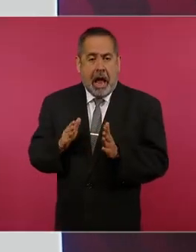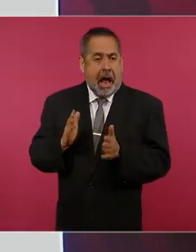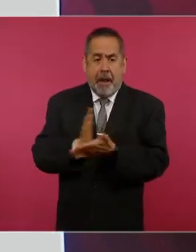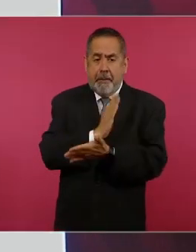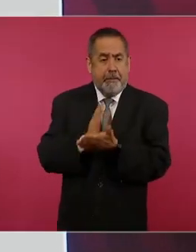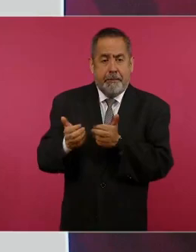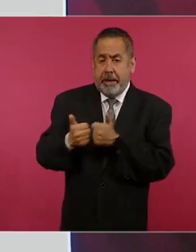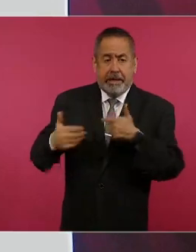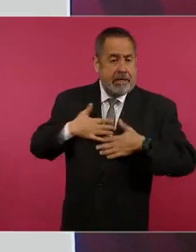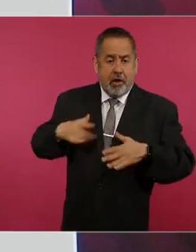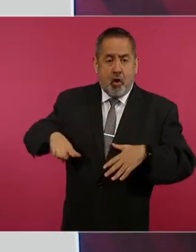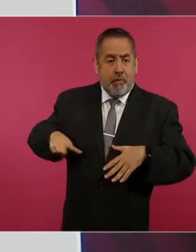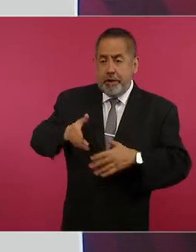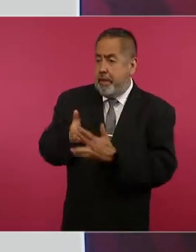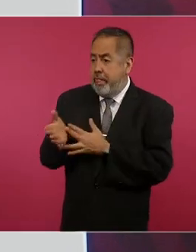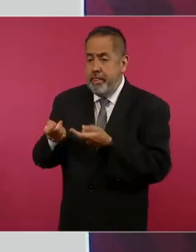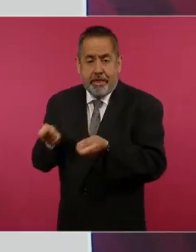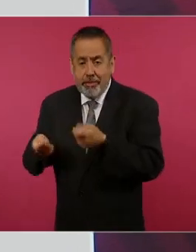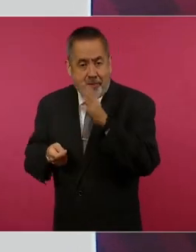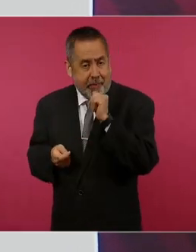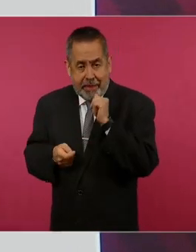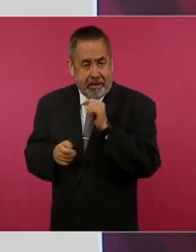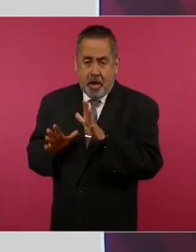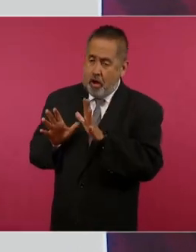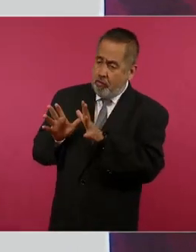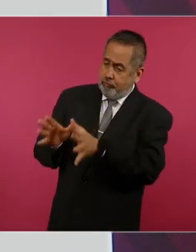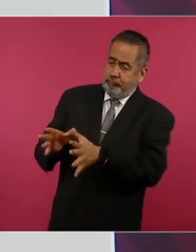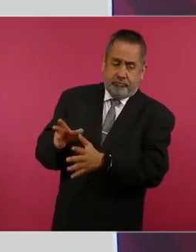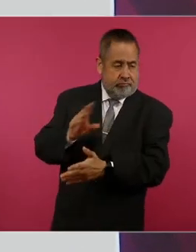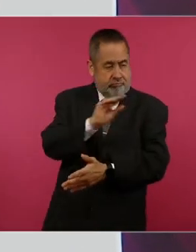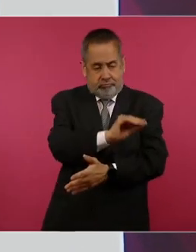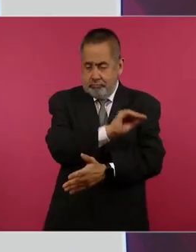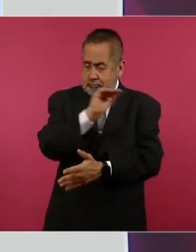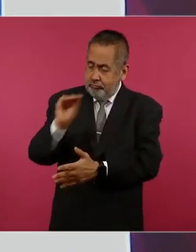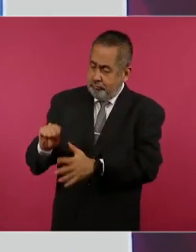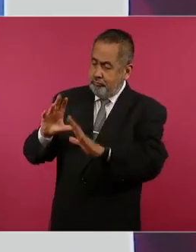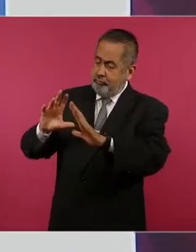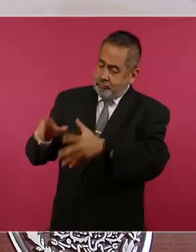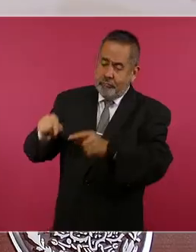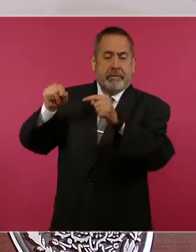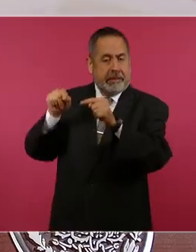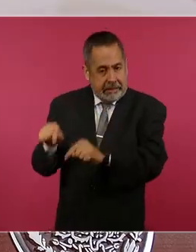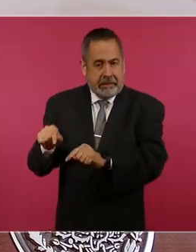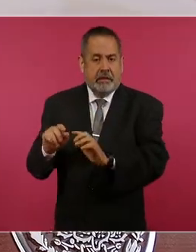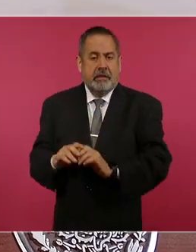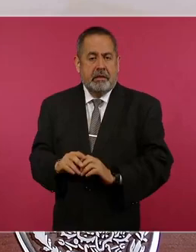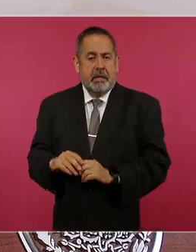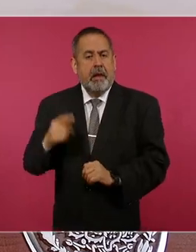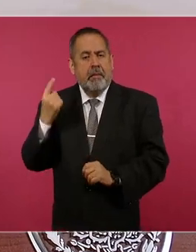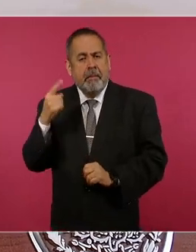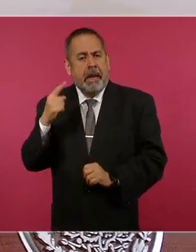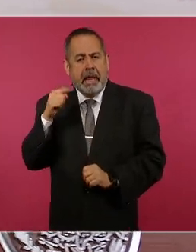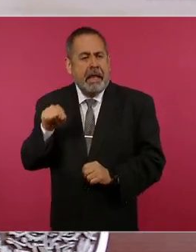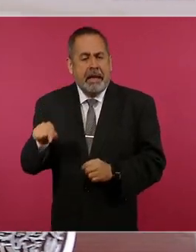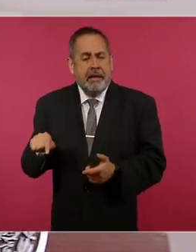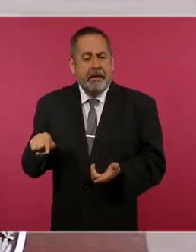para que